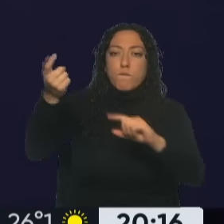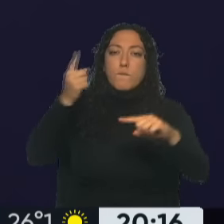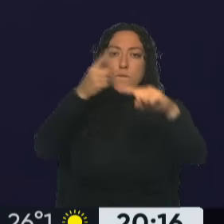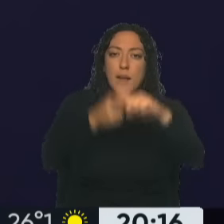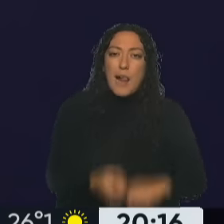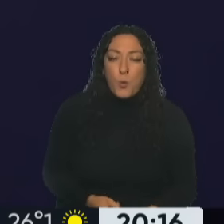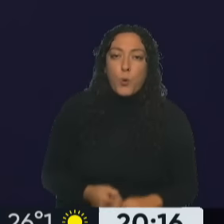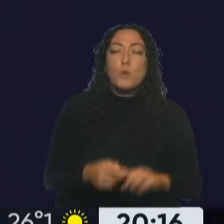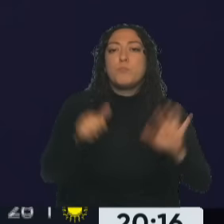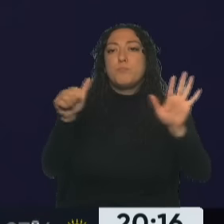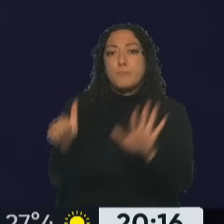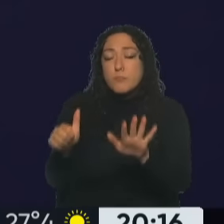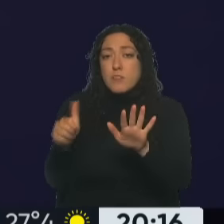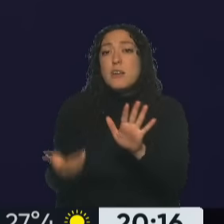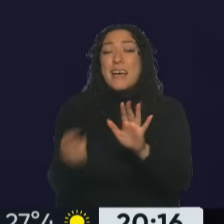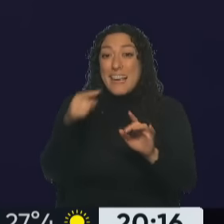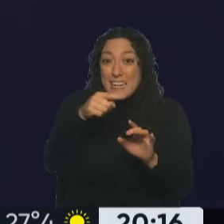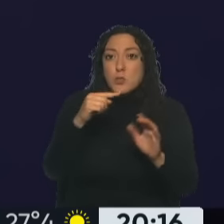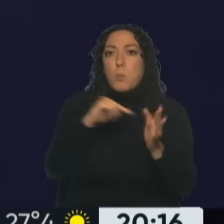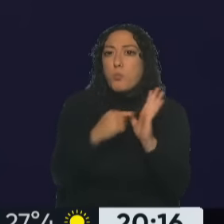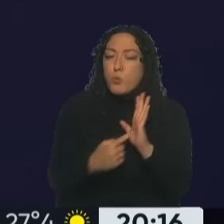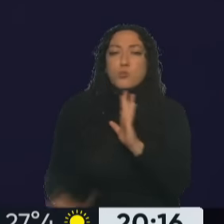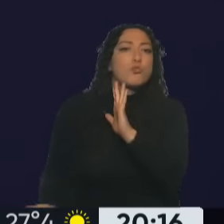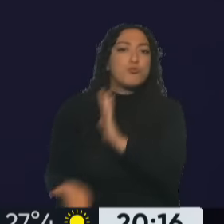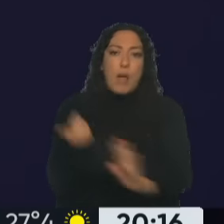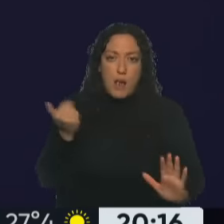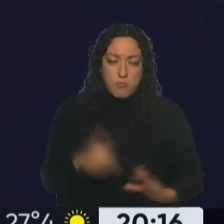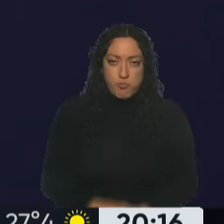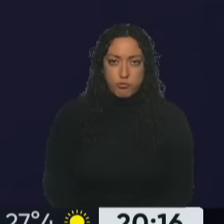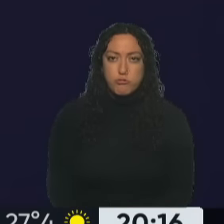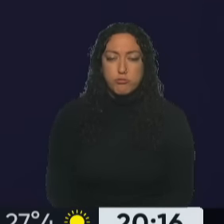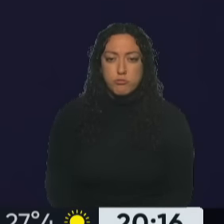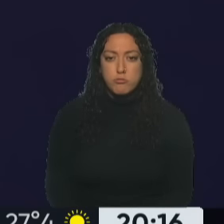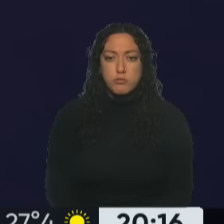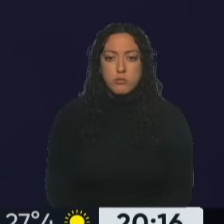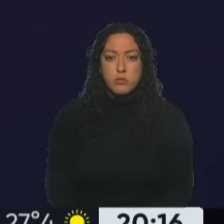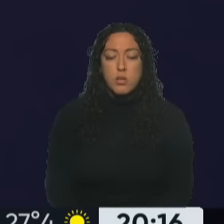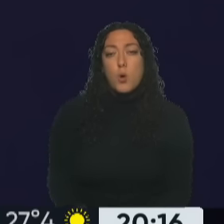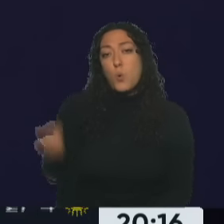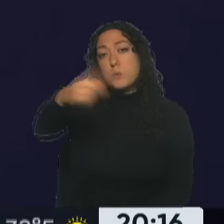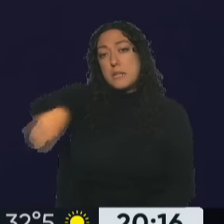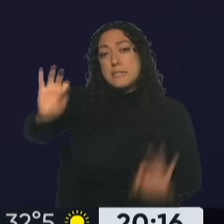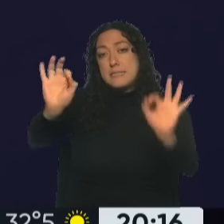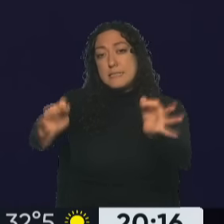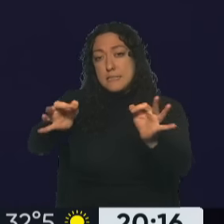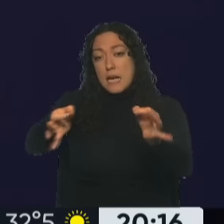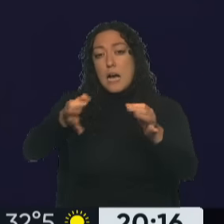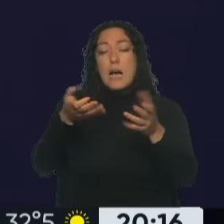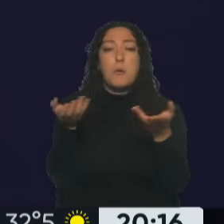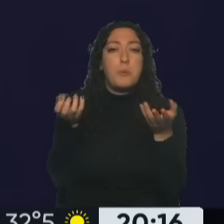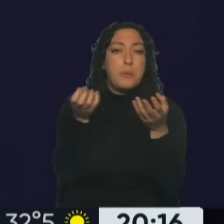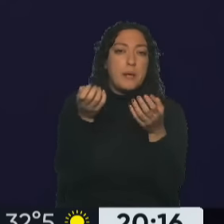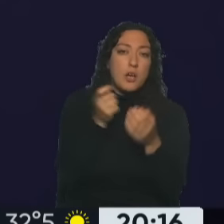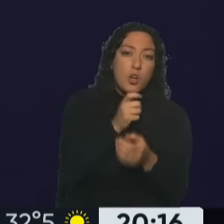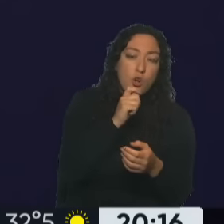jubilatoria Así que eso es lo que se retiraría Y si claramente en todos los otros ustedes lo han visto en las discusiones en el